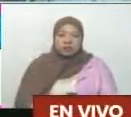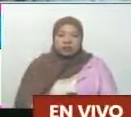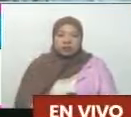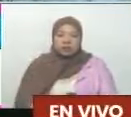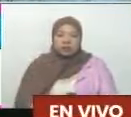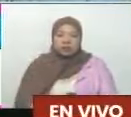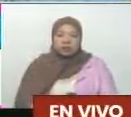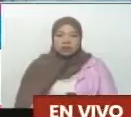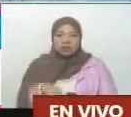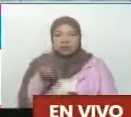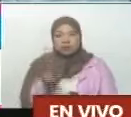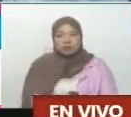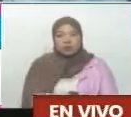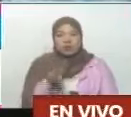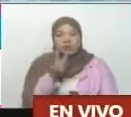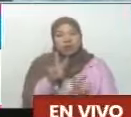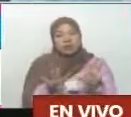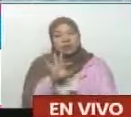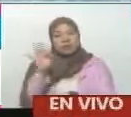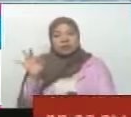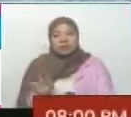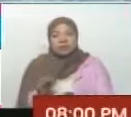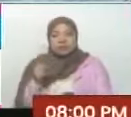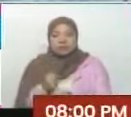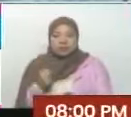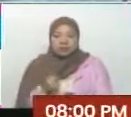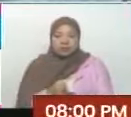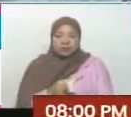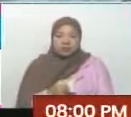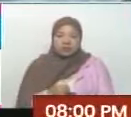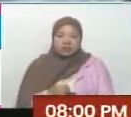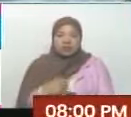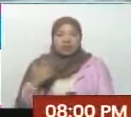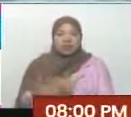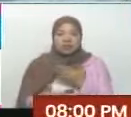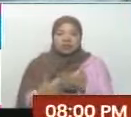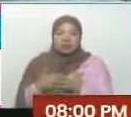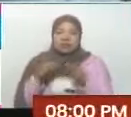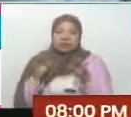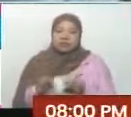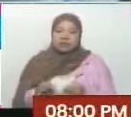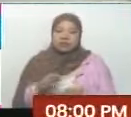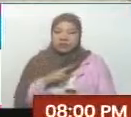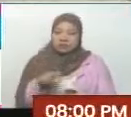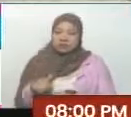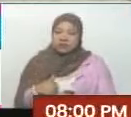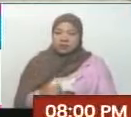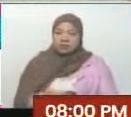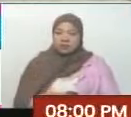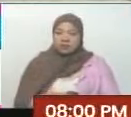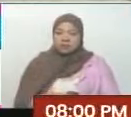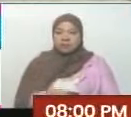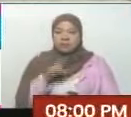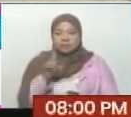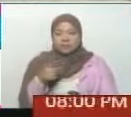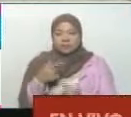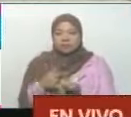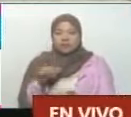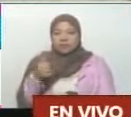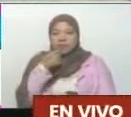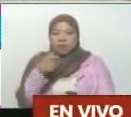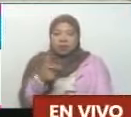que aunque no llegamos al 95%, rayamos cerca del 95% y el 1x10 del buen